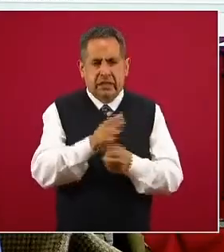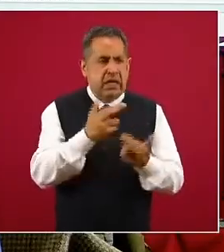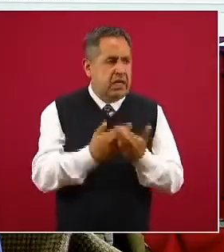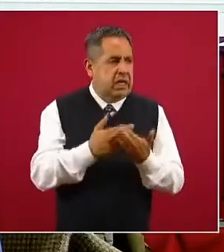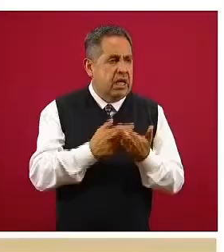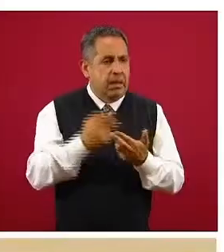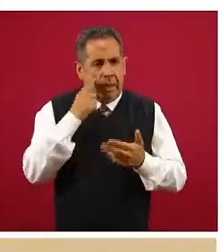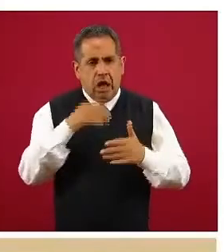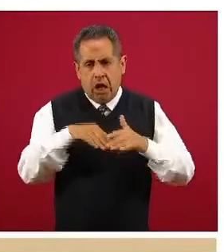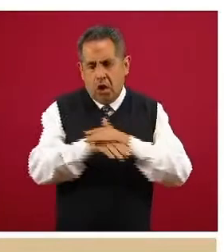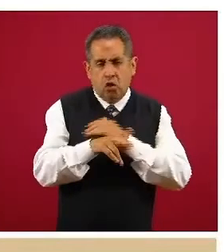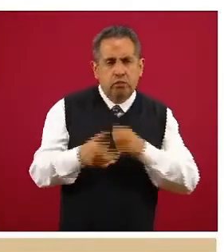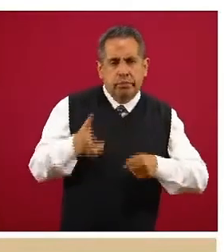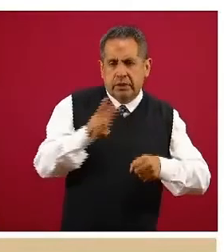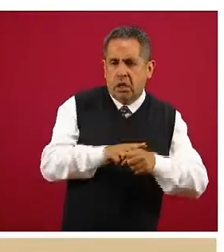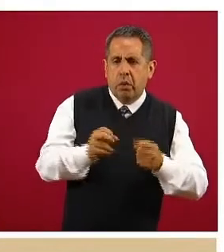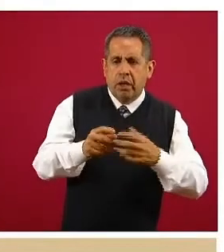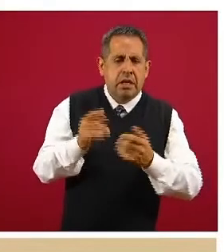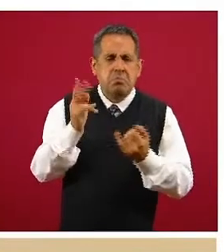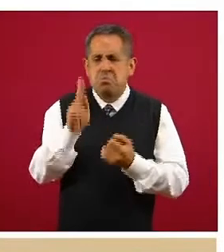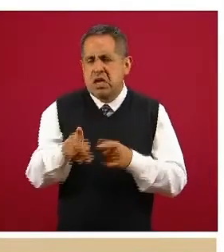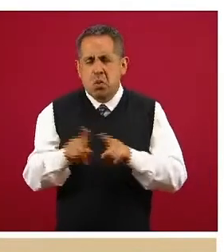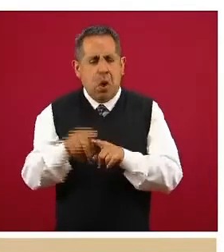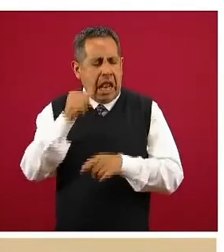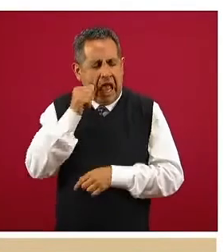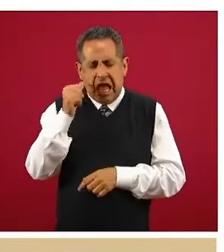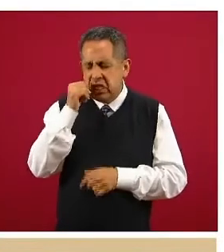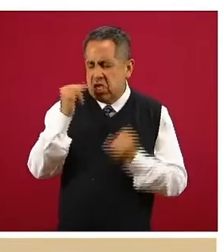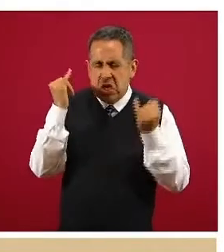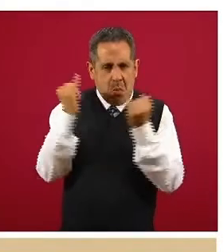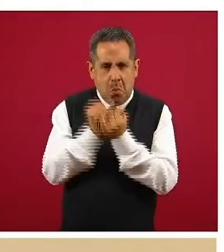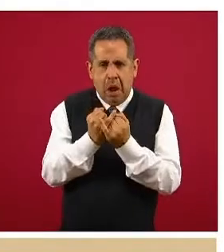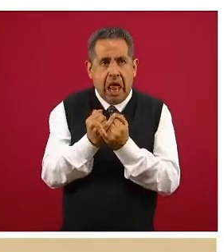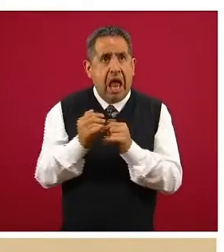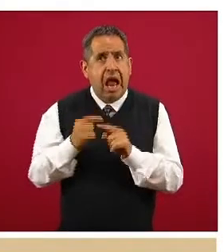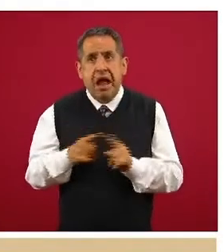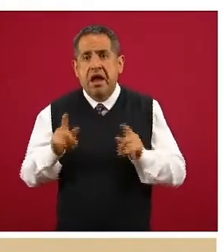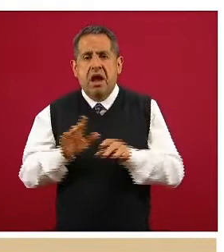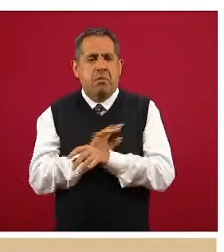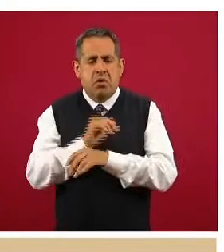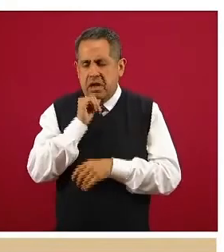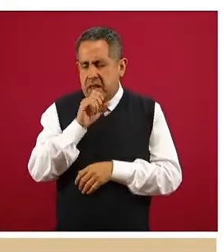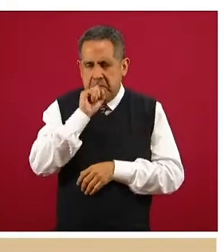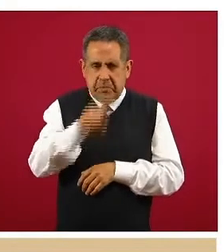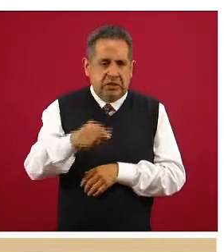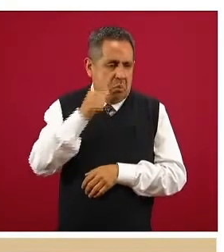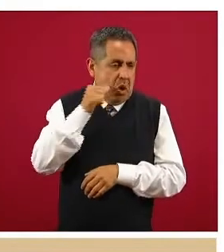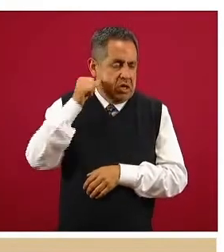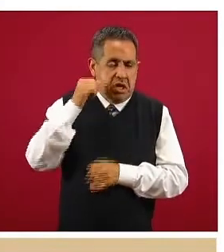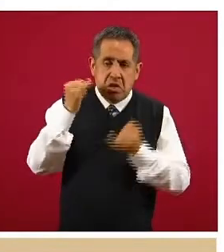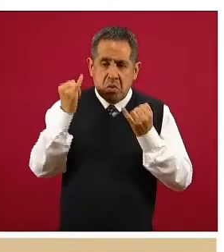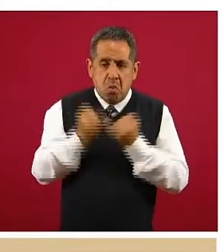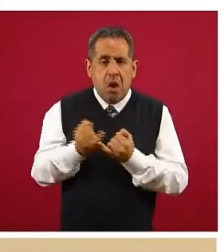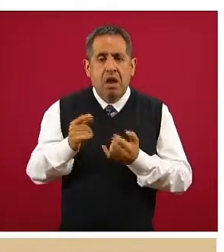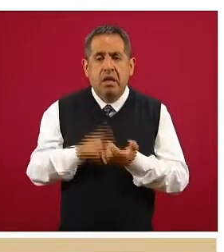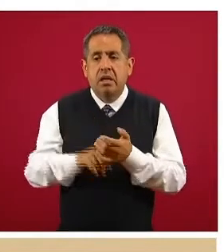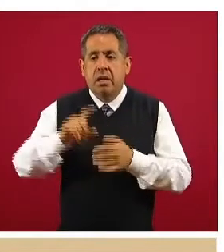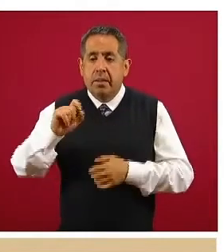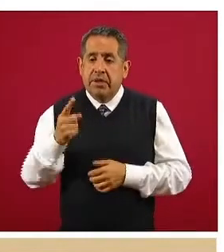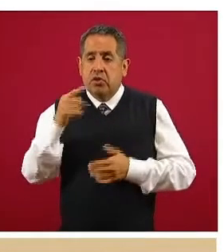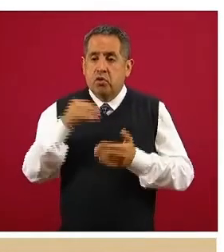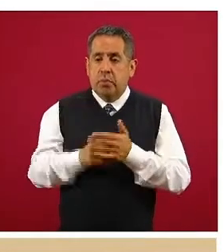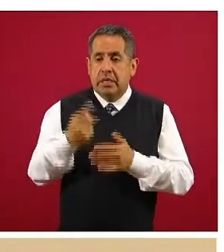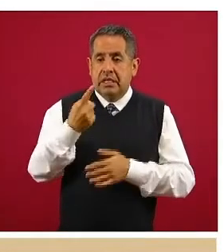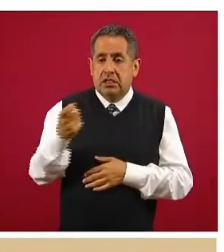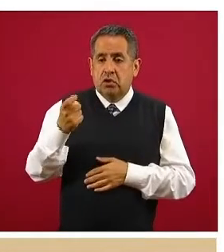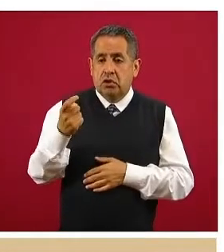hospitalaria, es similar a la del día de ayer, no hemos tenido prácticamente variaciones importantes, continúan